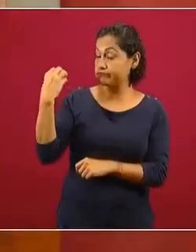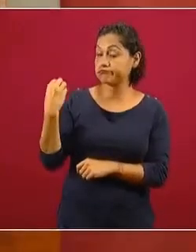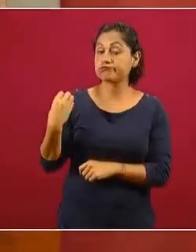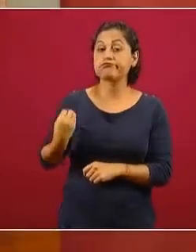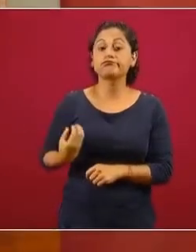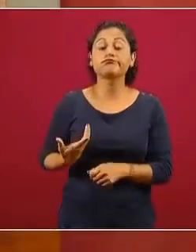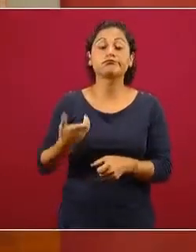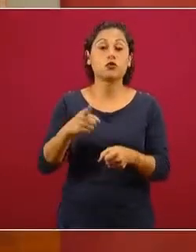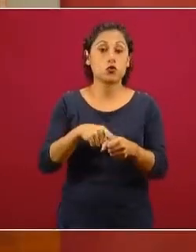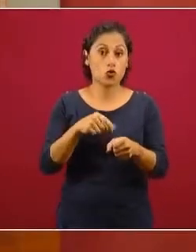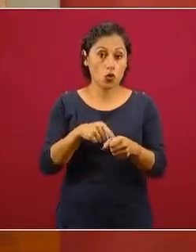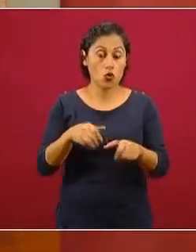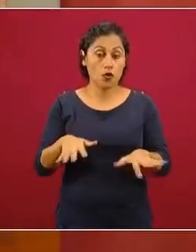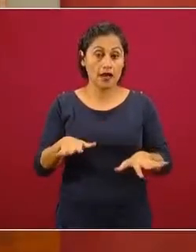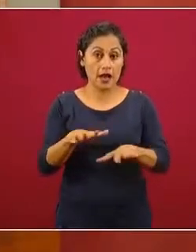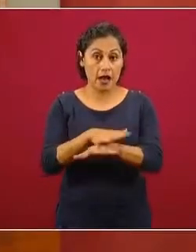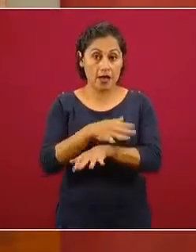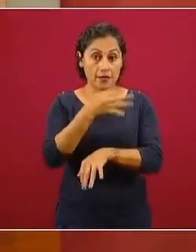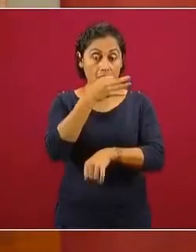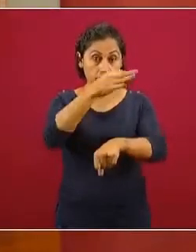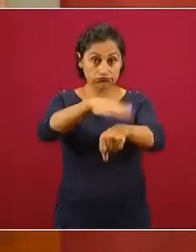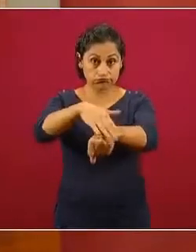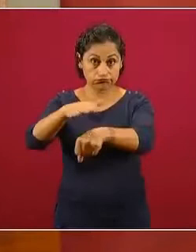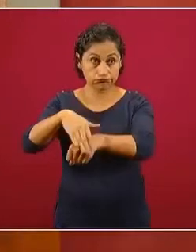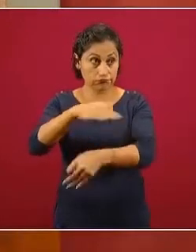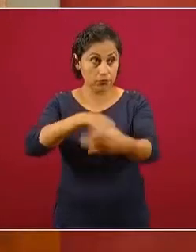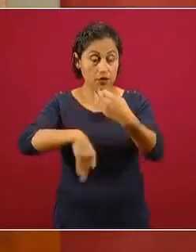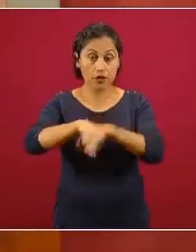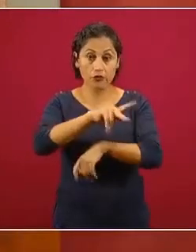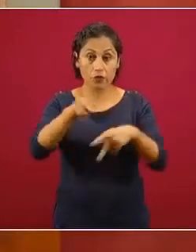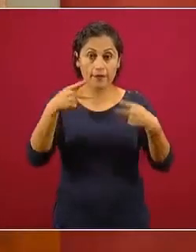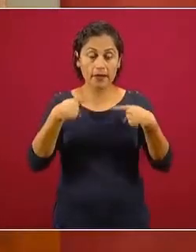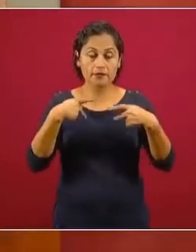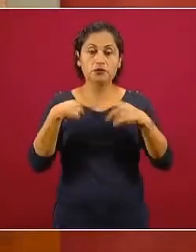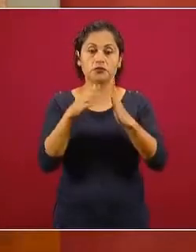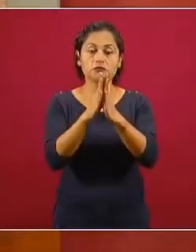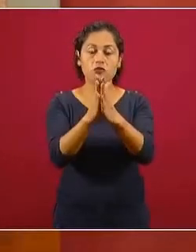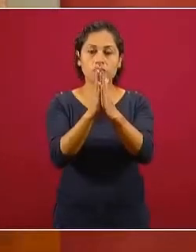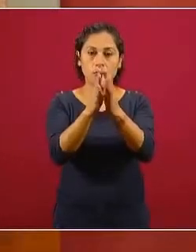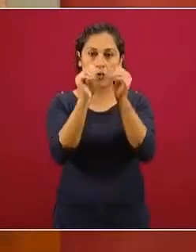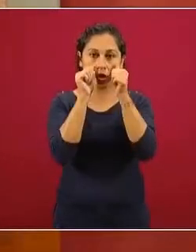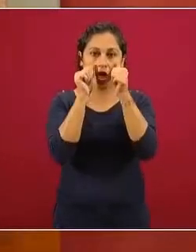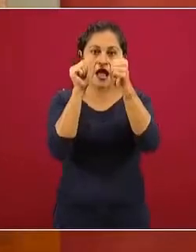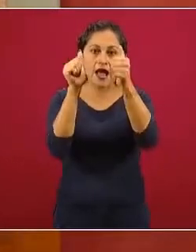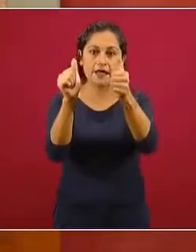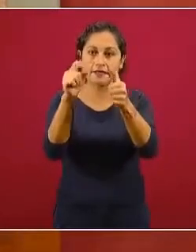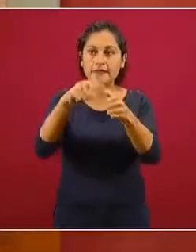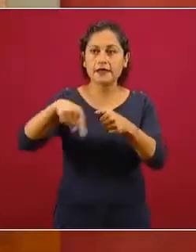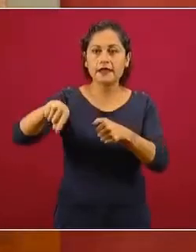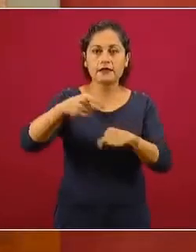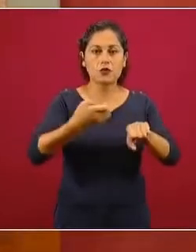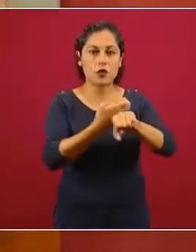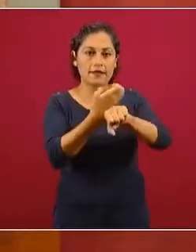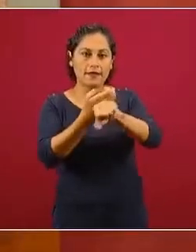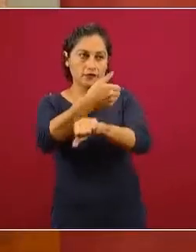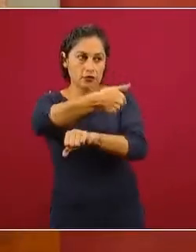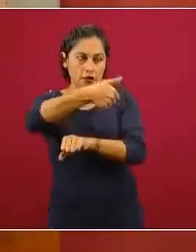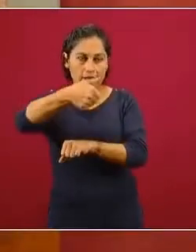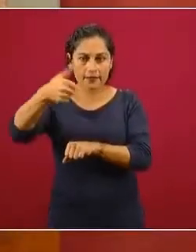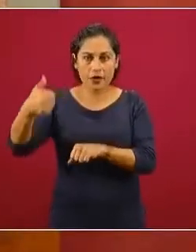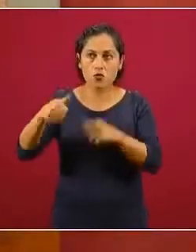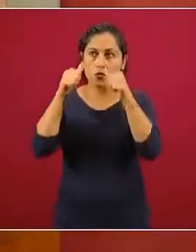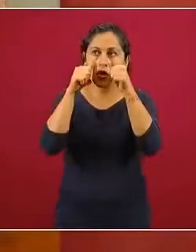COVID es informarse y estar atentos a las indicaciones que las autoridades sanitarias en cada una de las entidades federativas